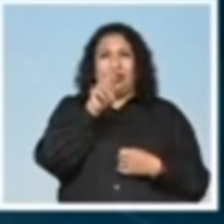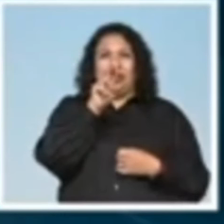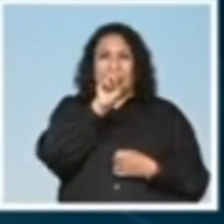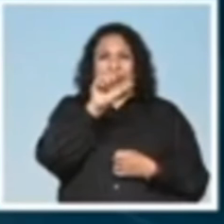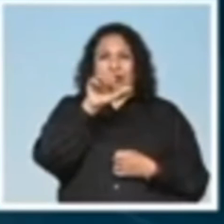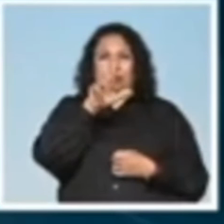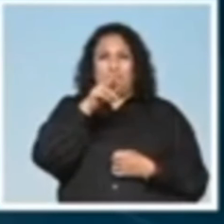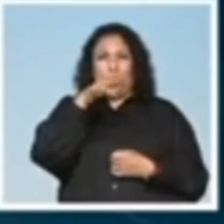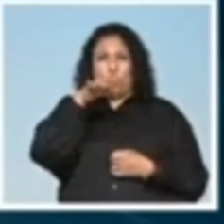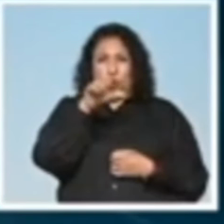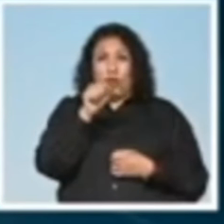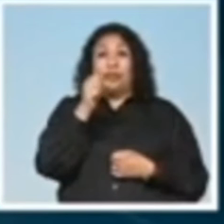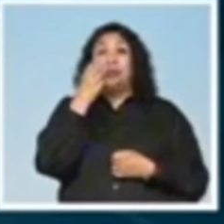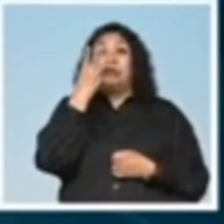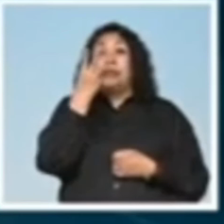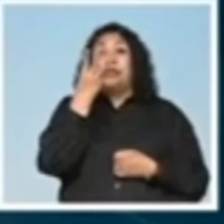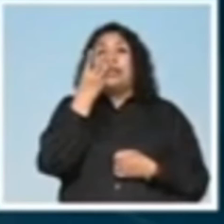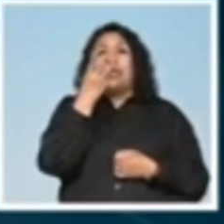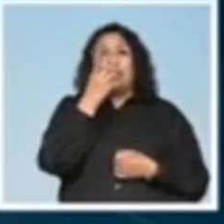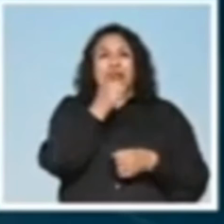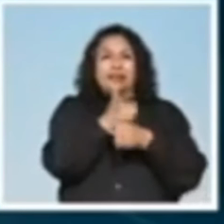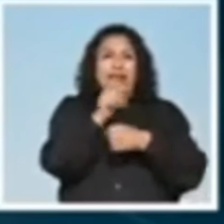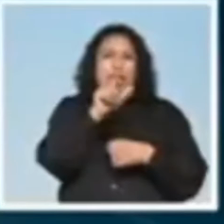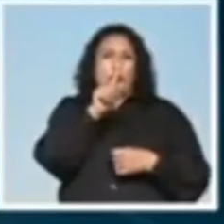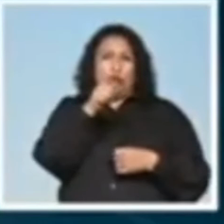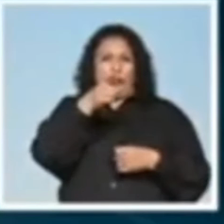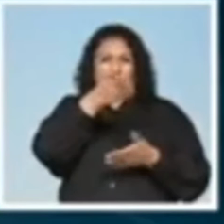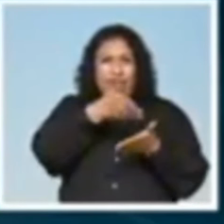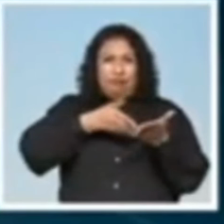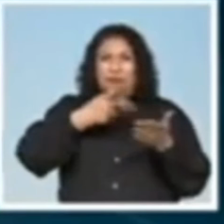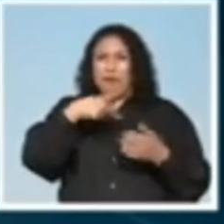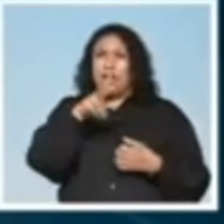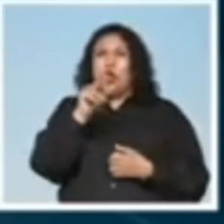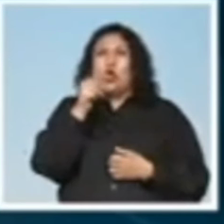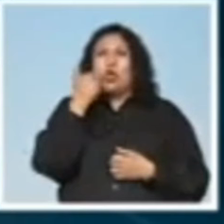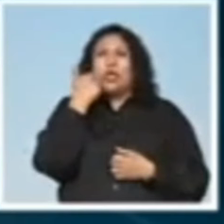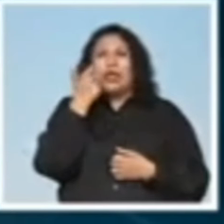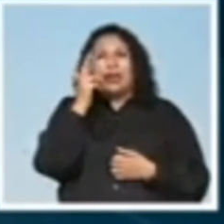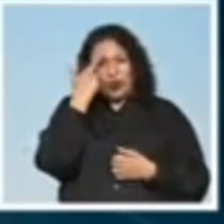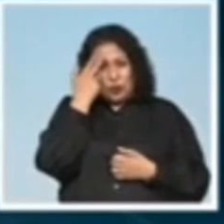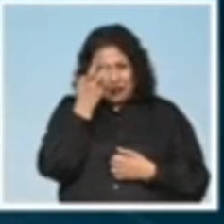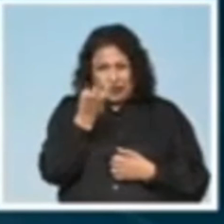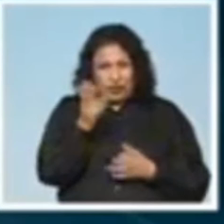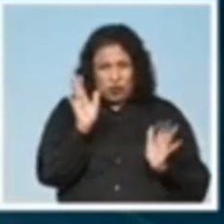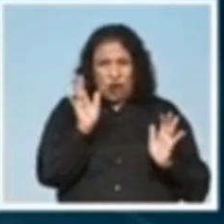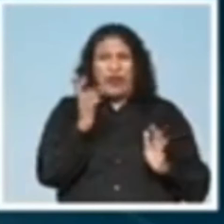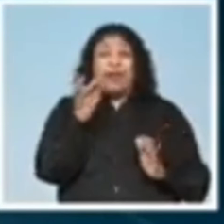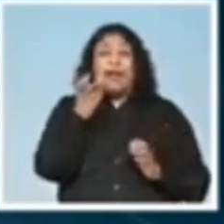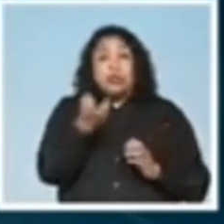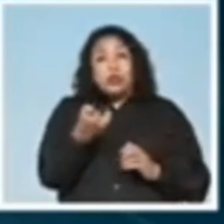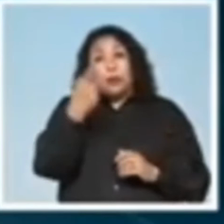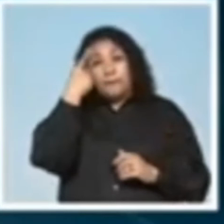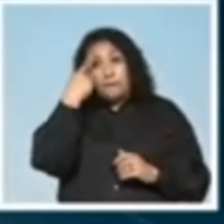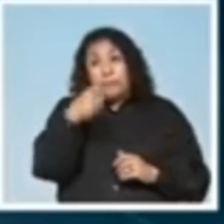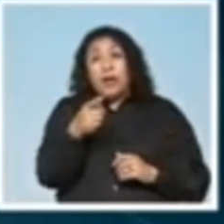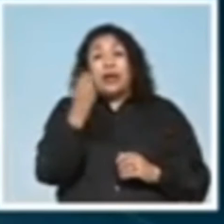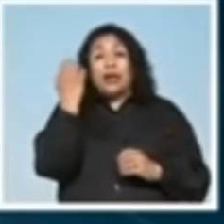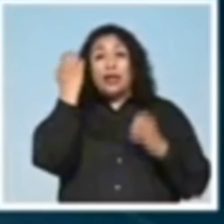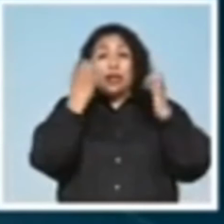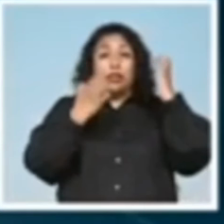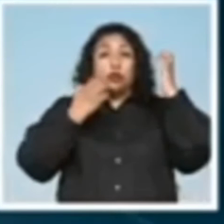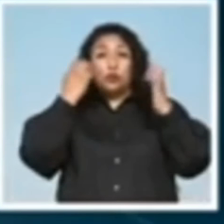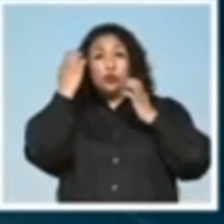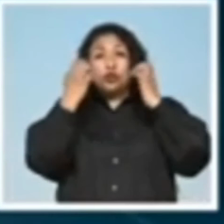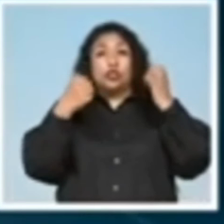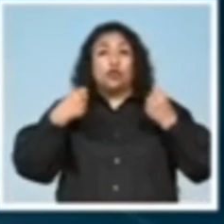Margoles, son tres autopsias, pero no evocan a eso, sino eso fue hecho para una exposición